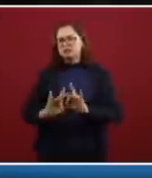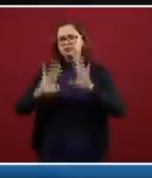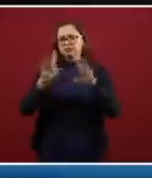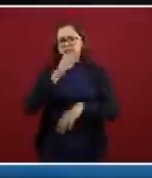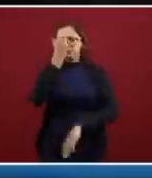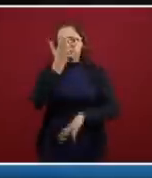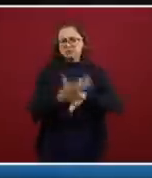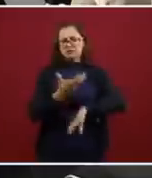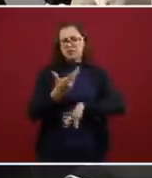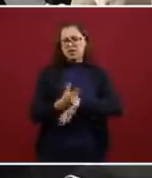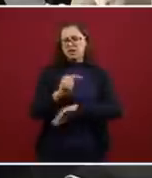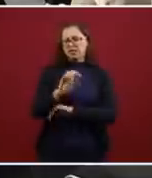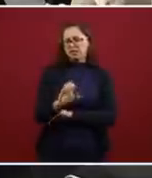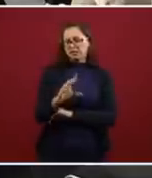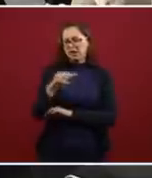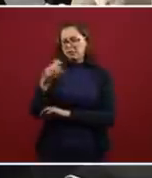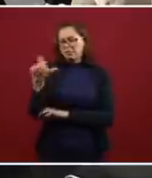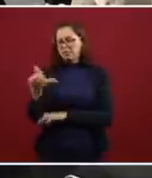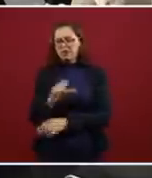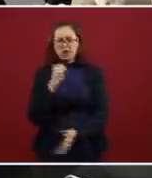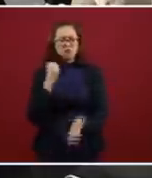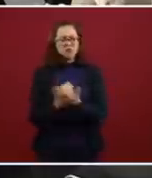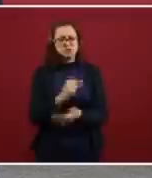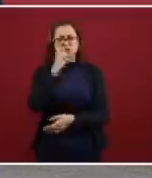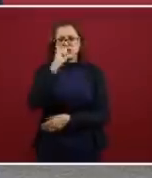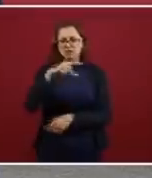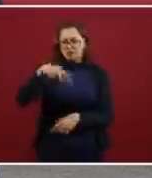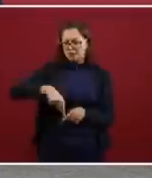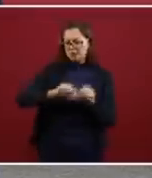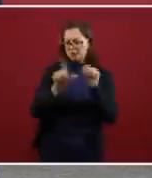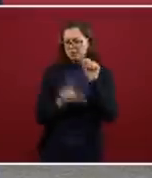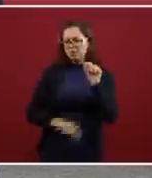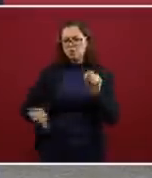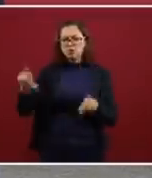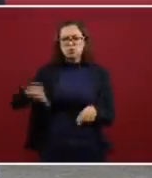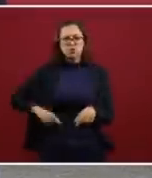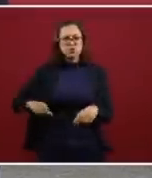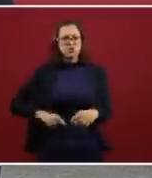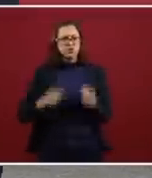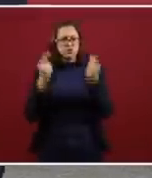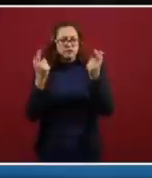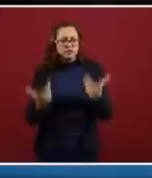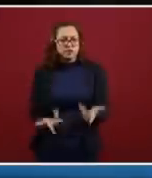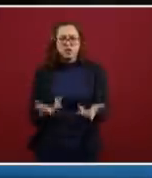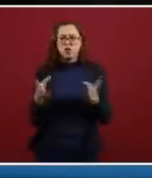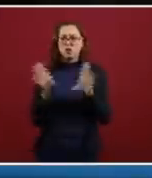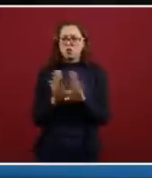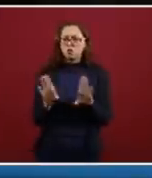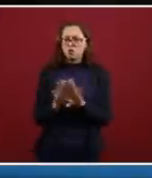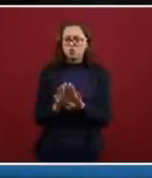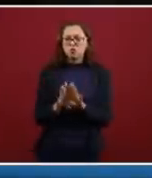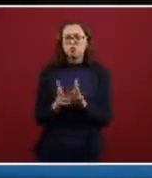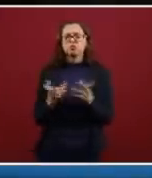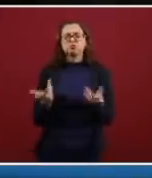en Estados Unidos, qué va a hacer este gobierno, cómo puede financiarse